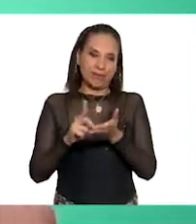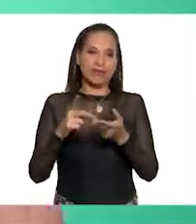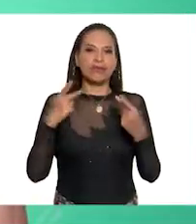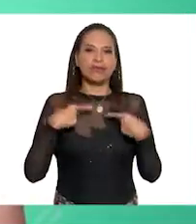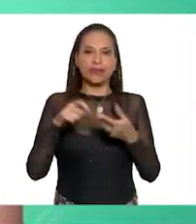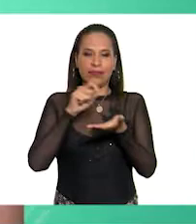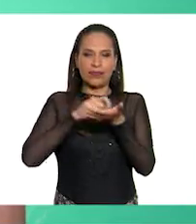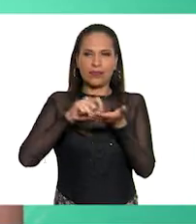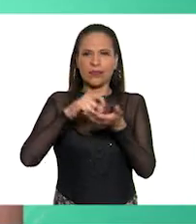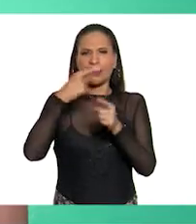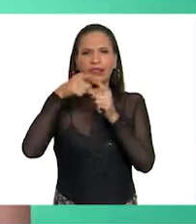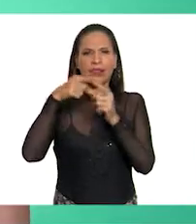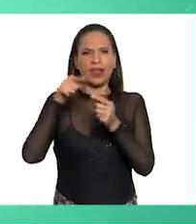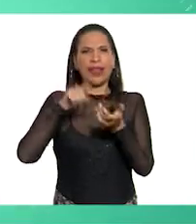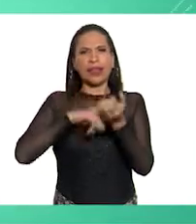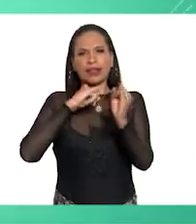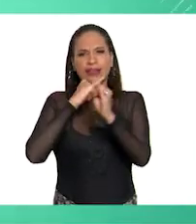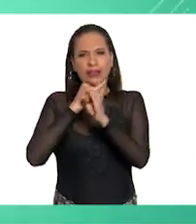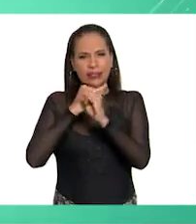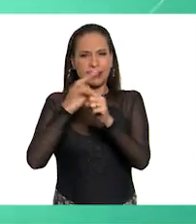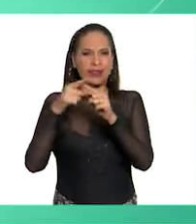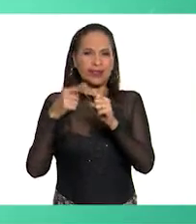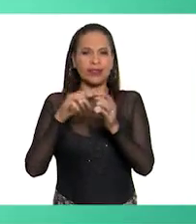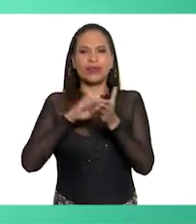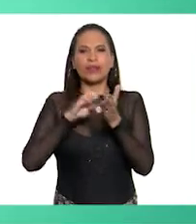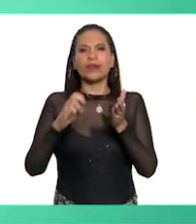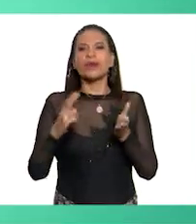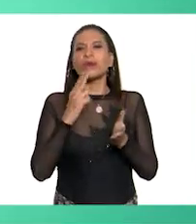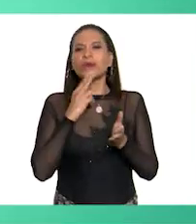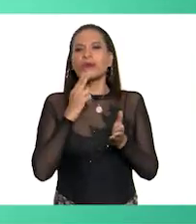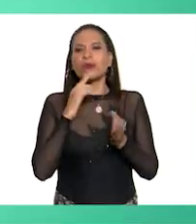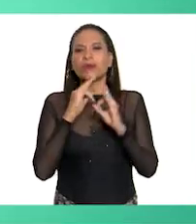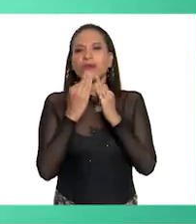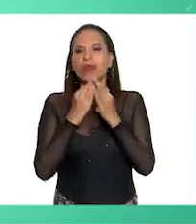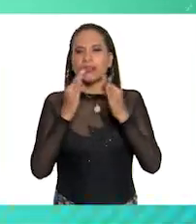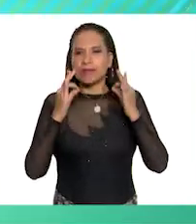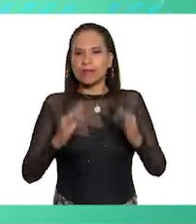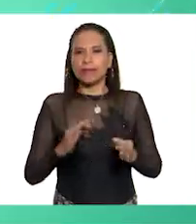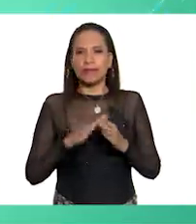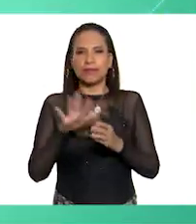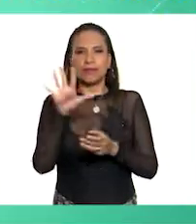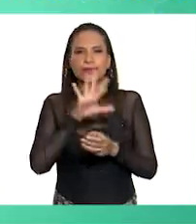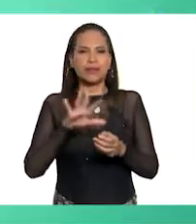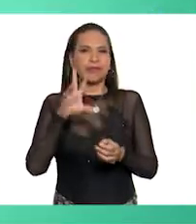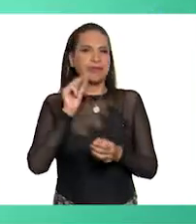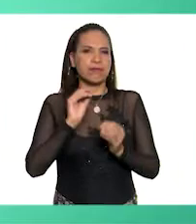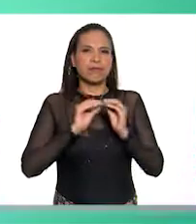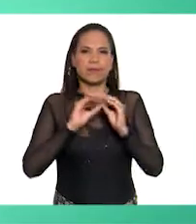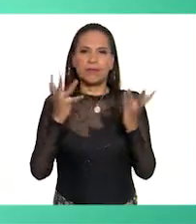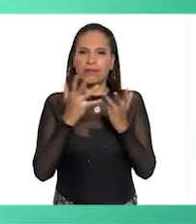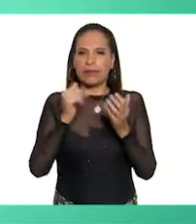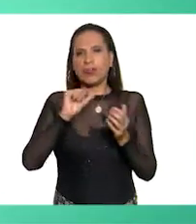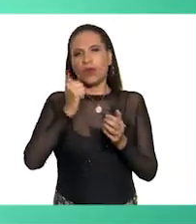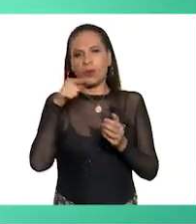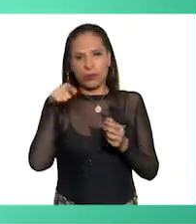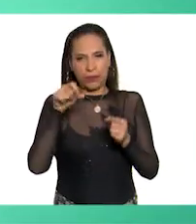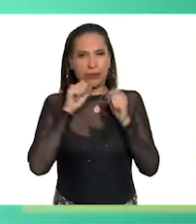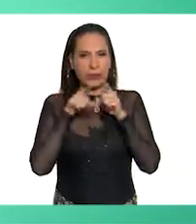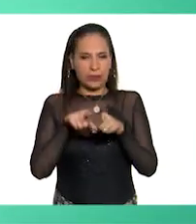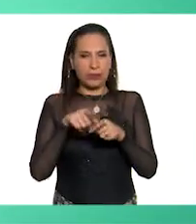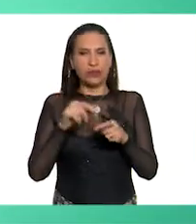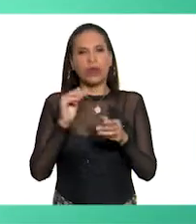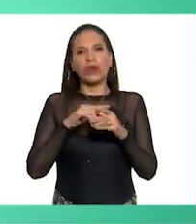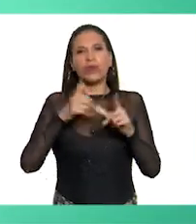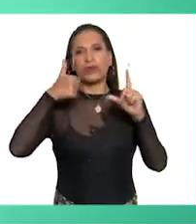autor en entornos digitales. Por ejemplo, utilizar de forma correcta contenidos que no han sido creados por ustedes,